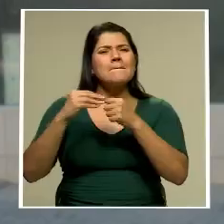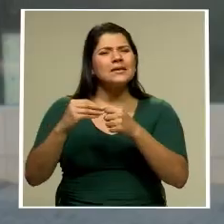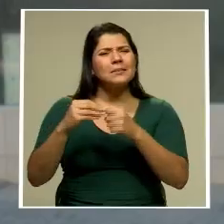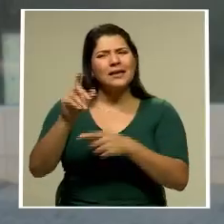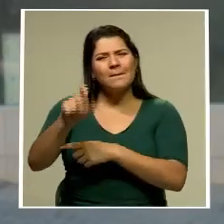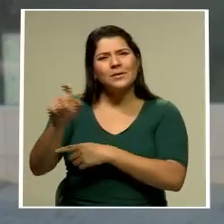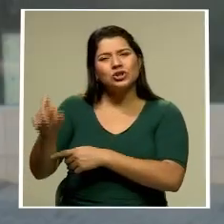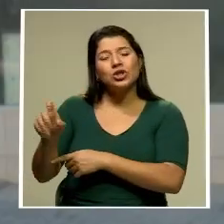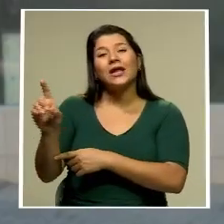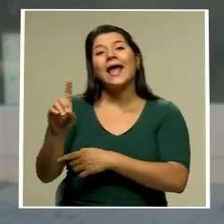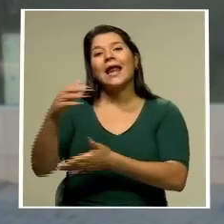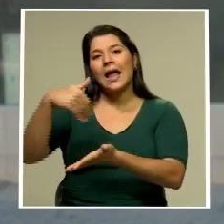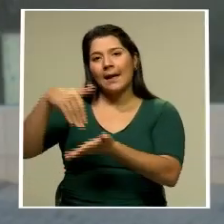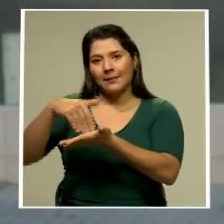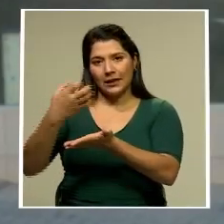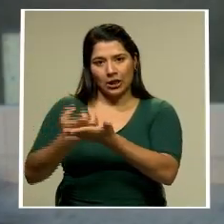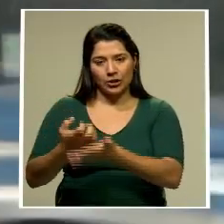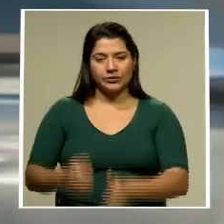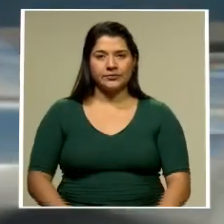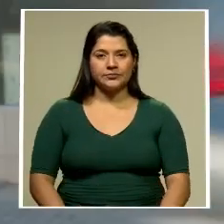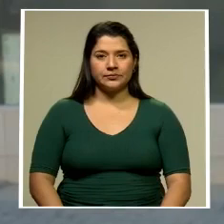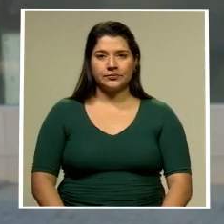en Johannesburgo.